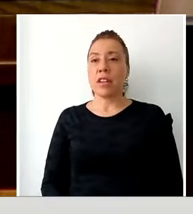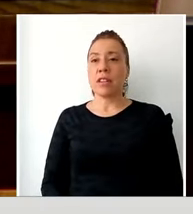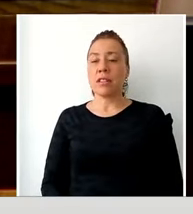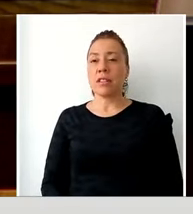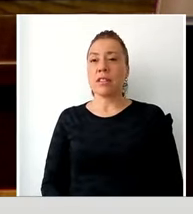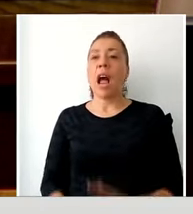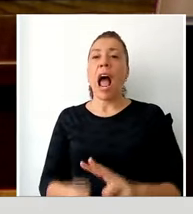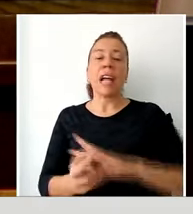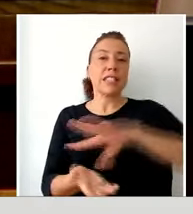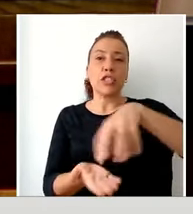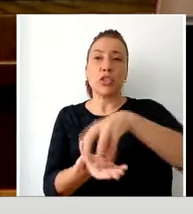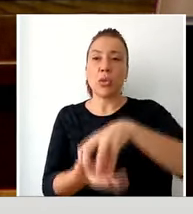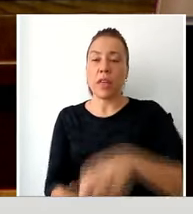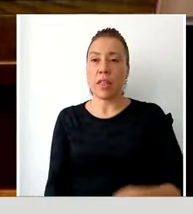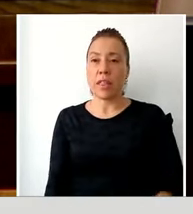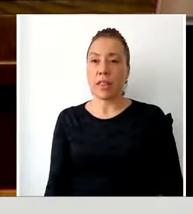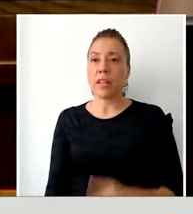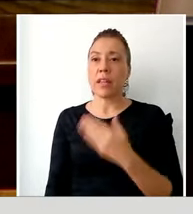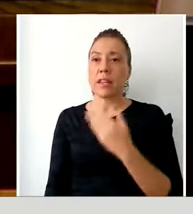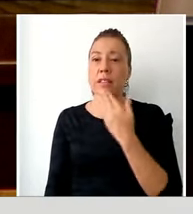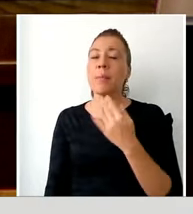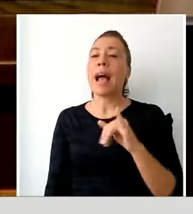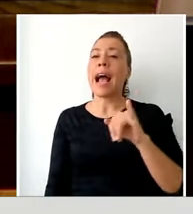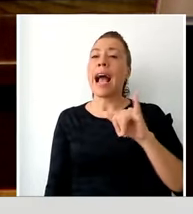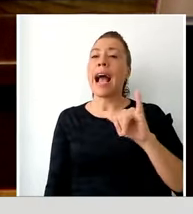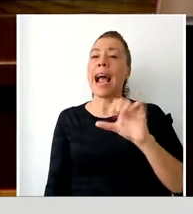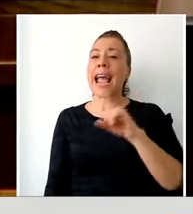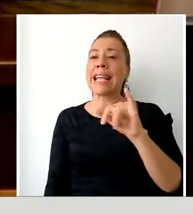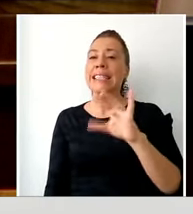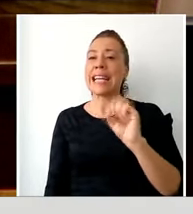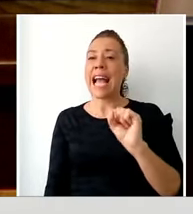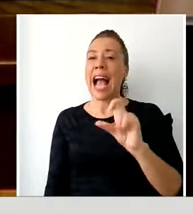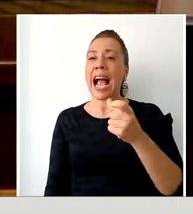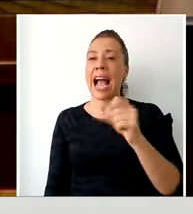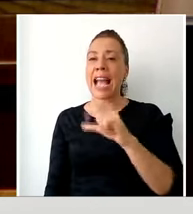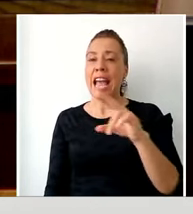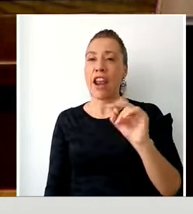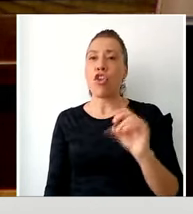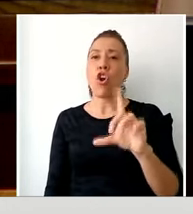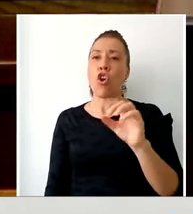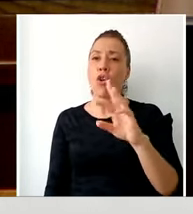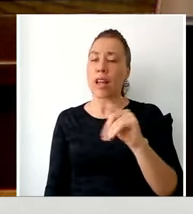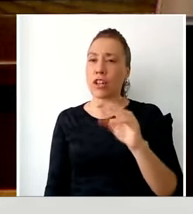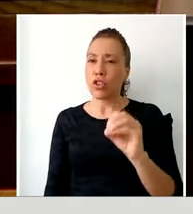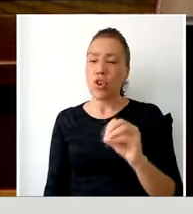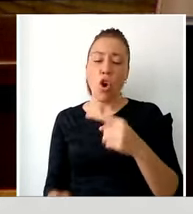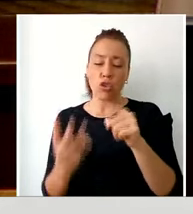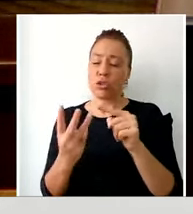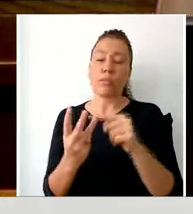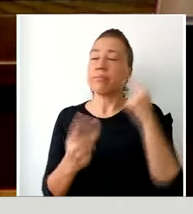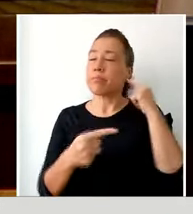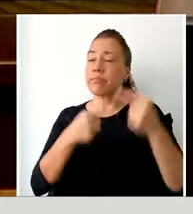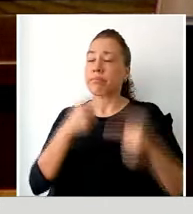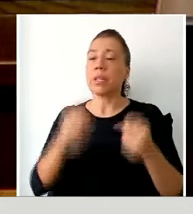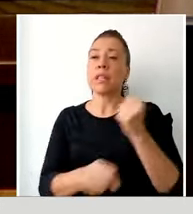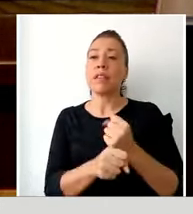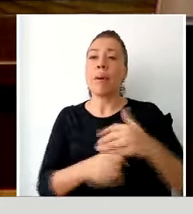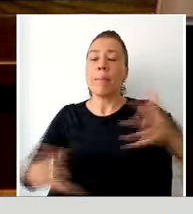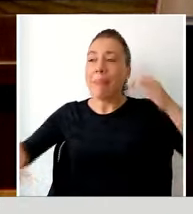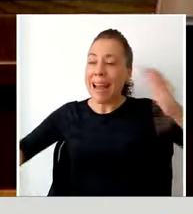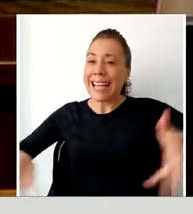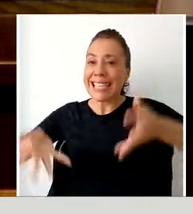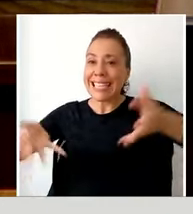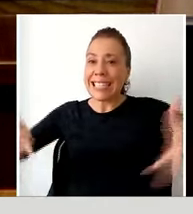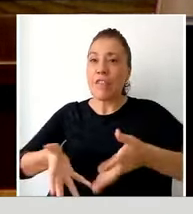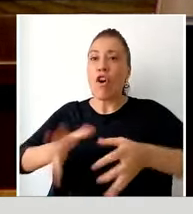también reconocer a Jessica Gallardo Benito Vega y Loreto almazaban por el gran trabajo que realizan por incentivar el fútbol